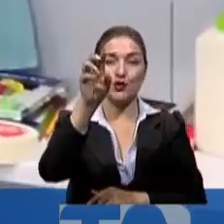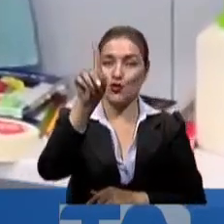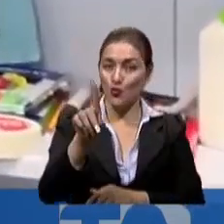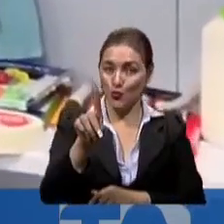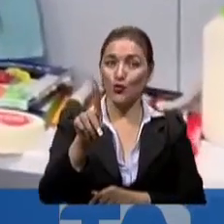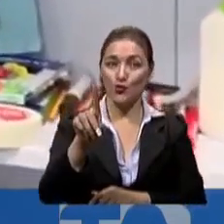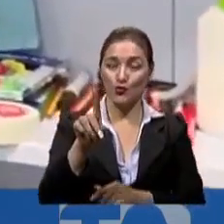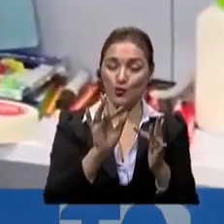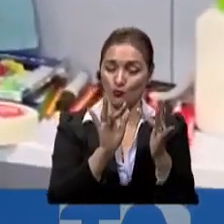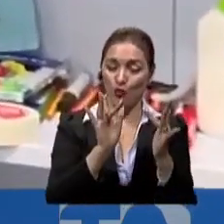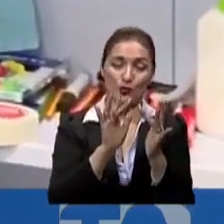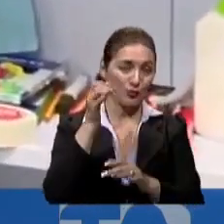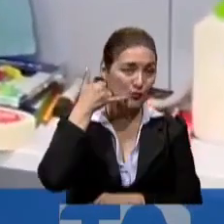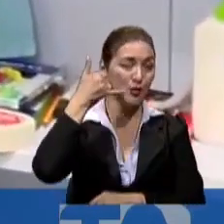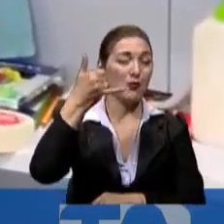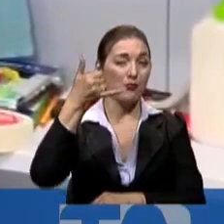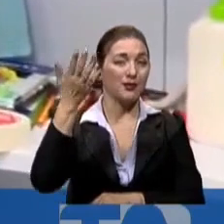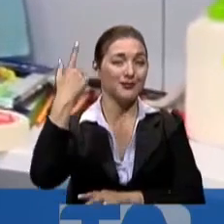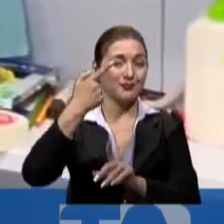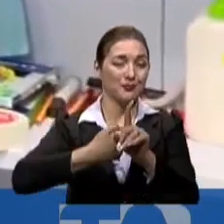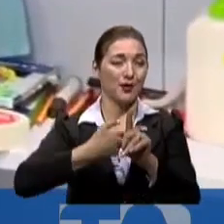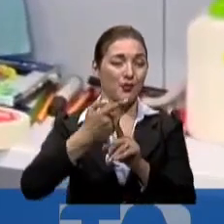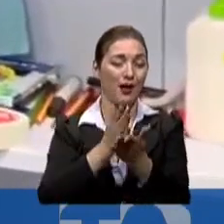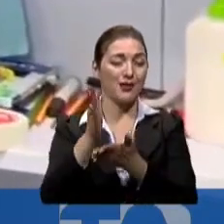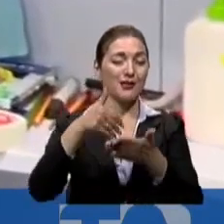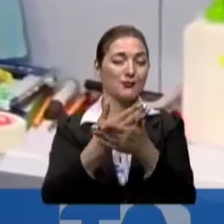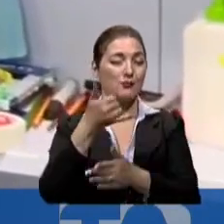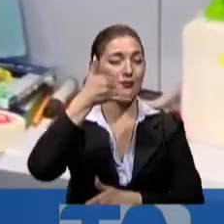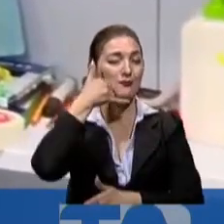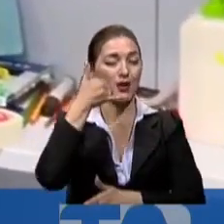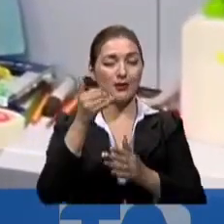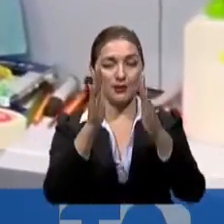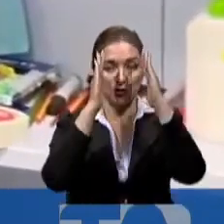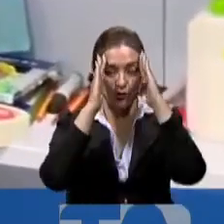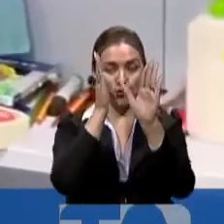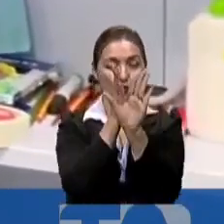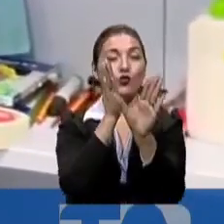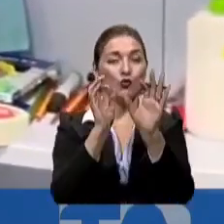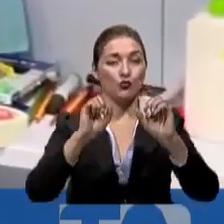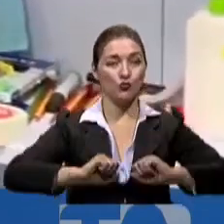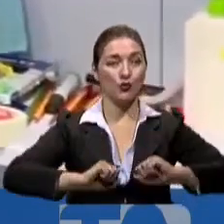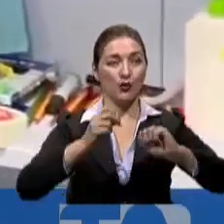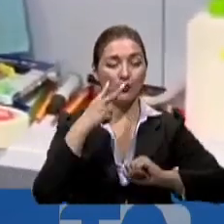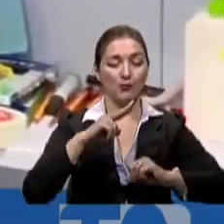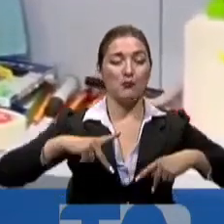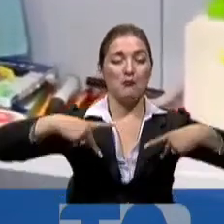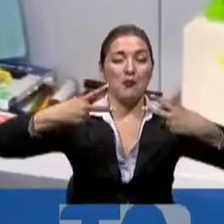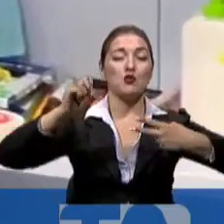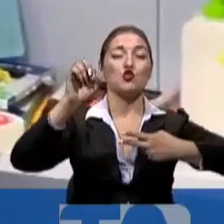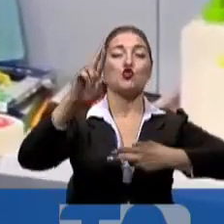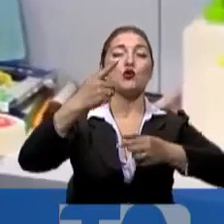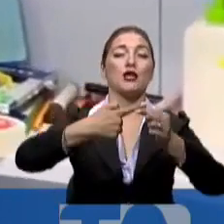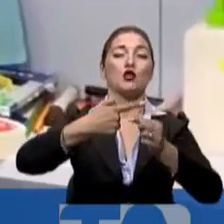es una línea que se ha abierto en meses pasados para que pueda acceder a teleconsultas y ahora mismo ya lo puede ver si usted vive por chiriyacu